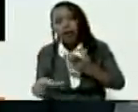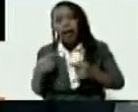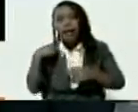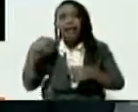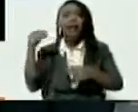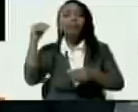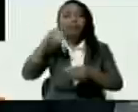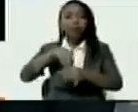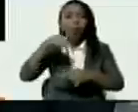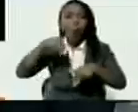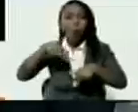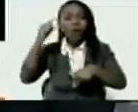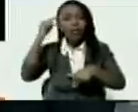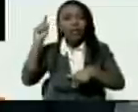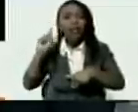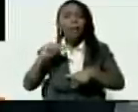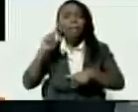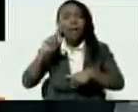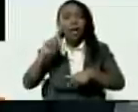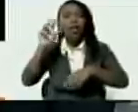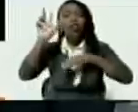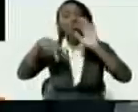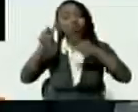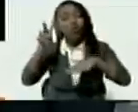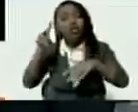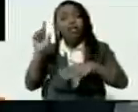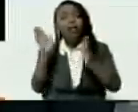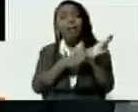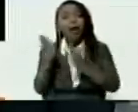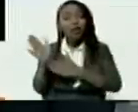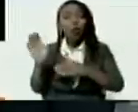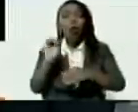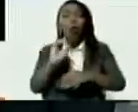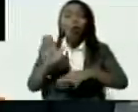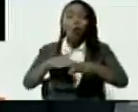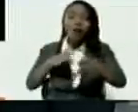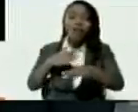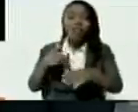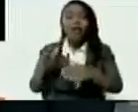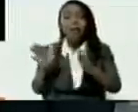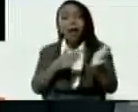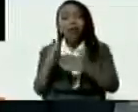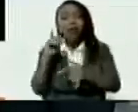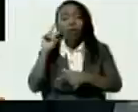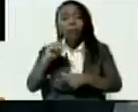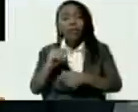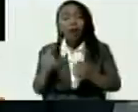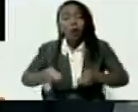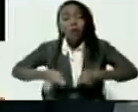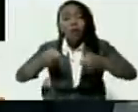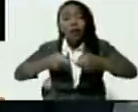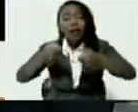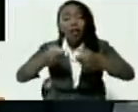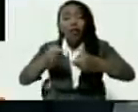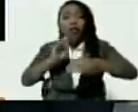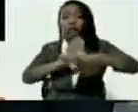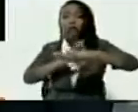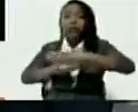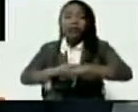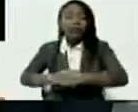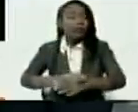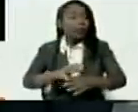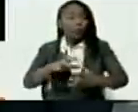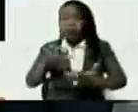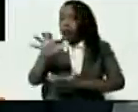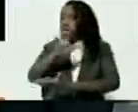hoy, 12 de marzo, jueves 12 de marzo, de los mercados y los anuncios